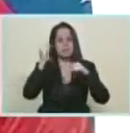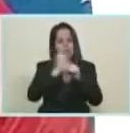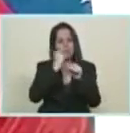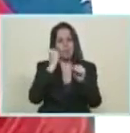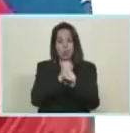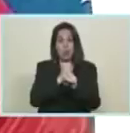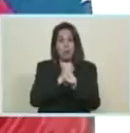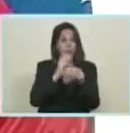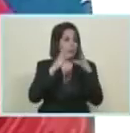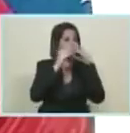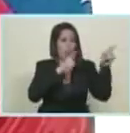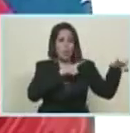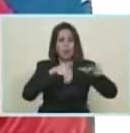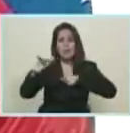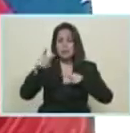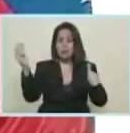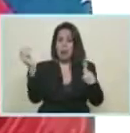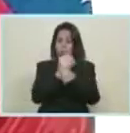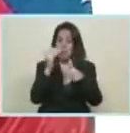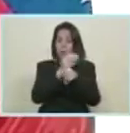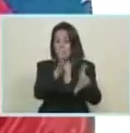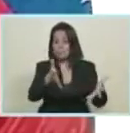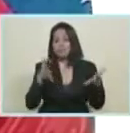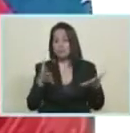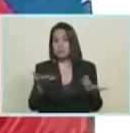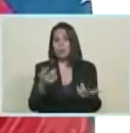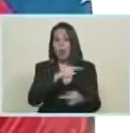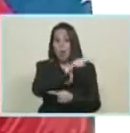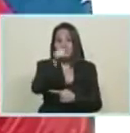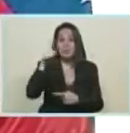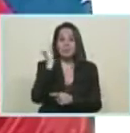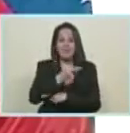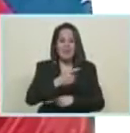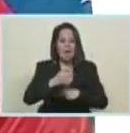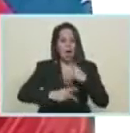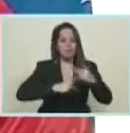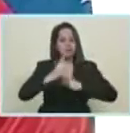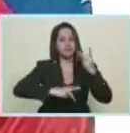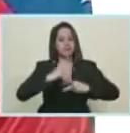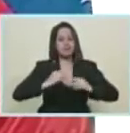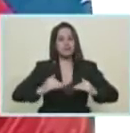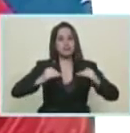para lograrlo. Tenemos que aumentar la producción petrolera.